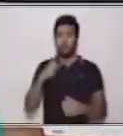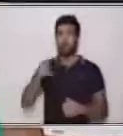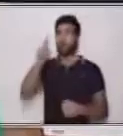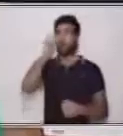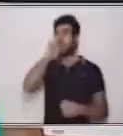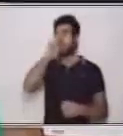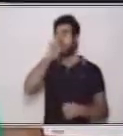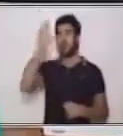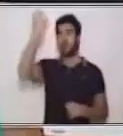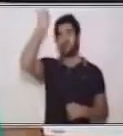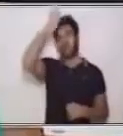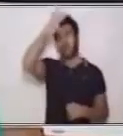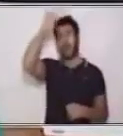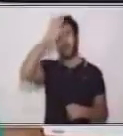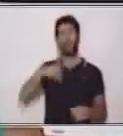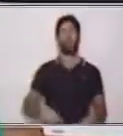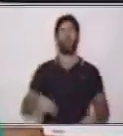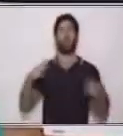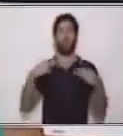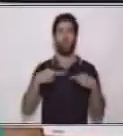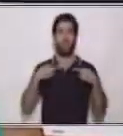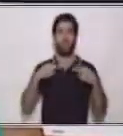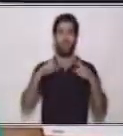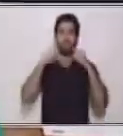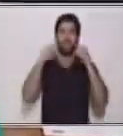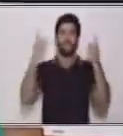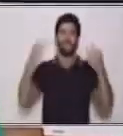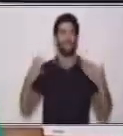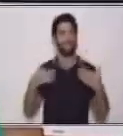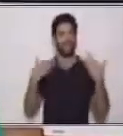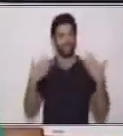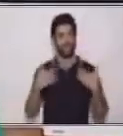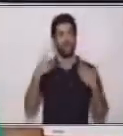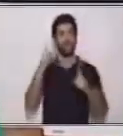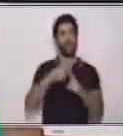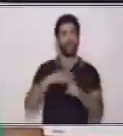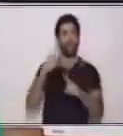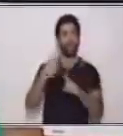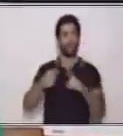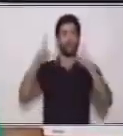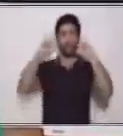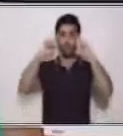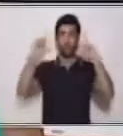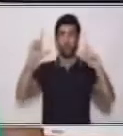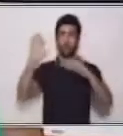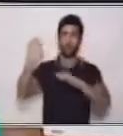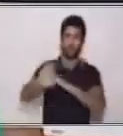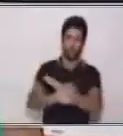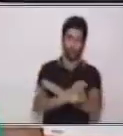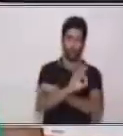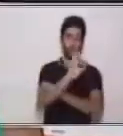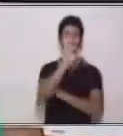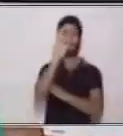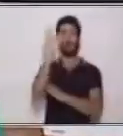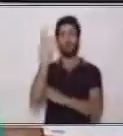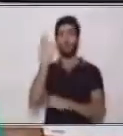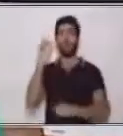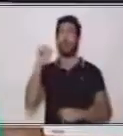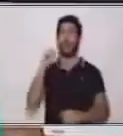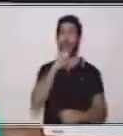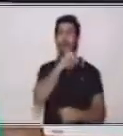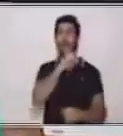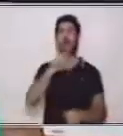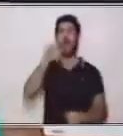Bartolito era un gallo que vivía muy feliz. Cuando el sol aparecía, Bartolito cantaba